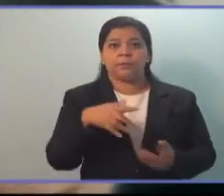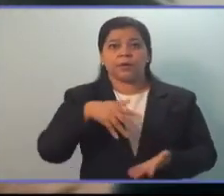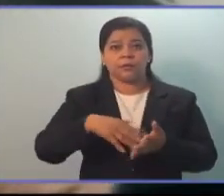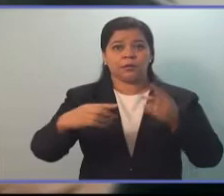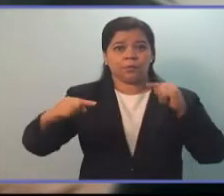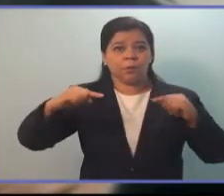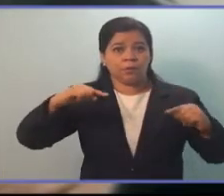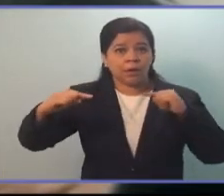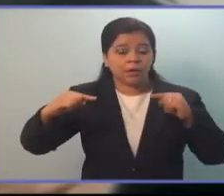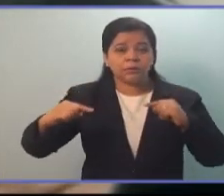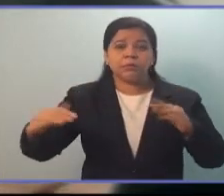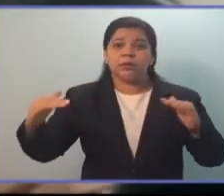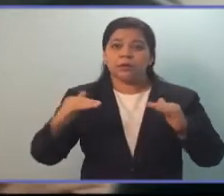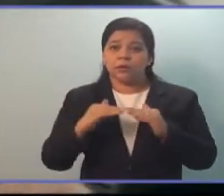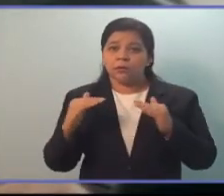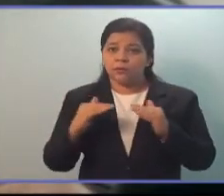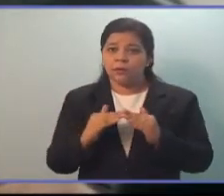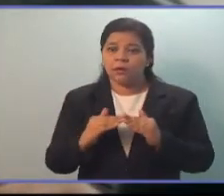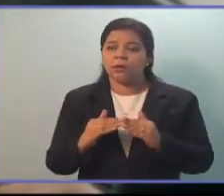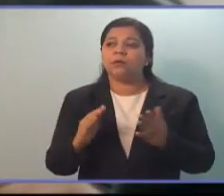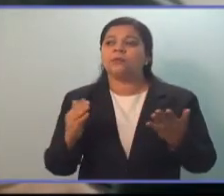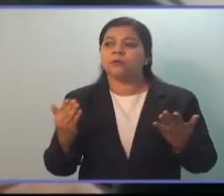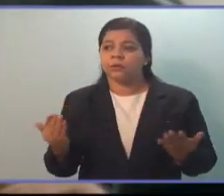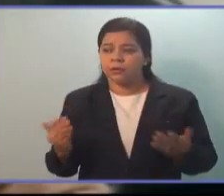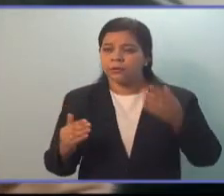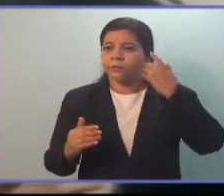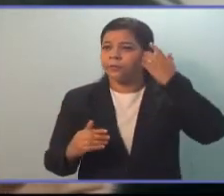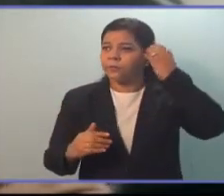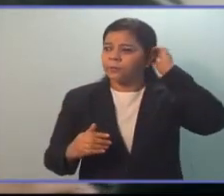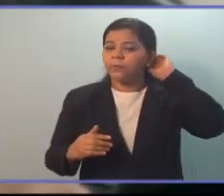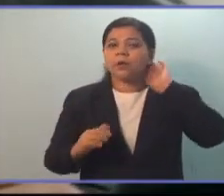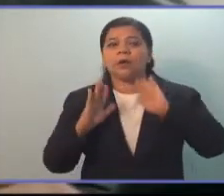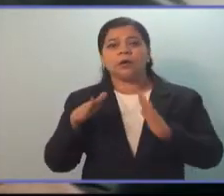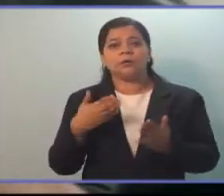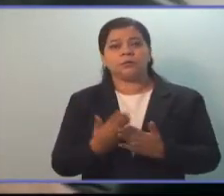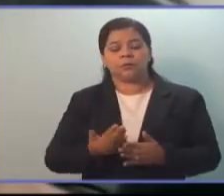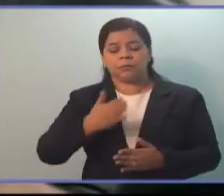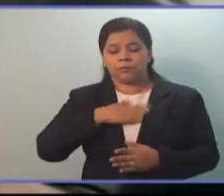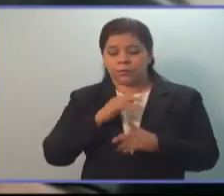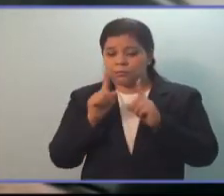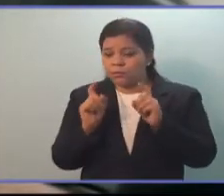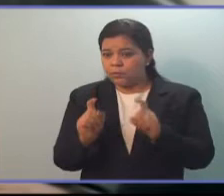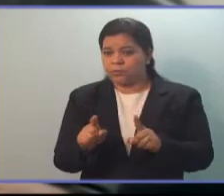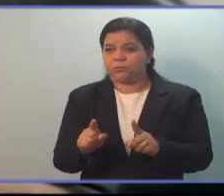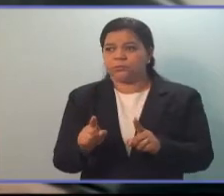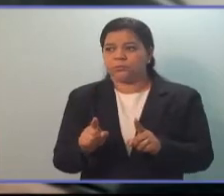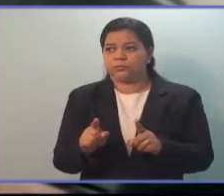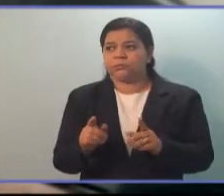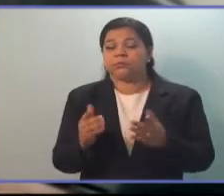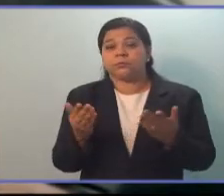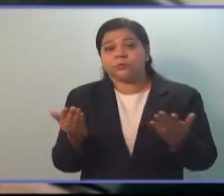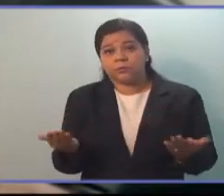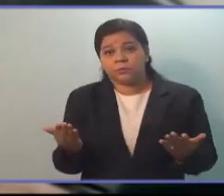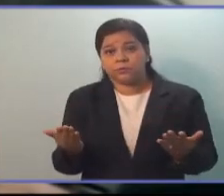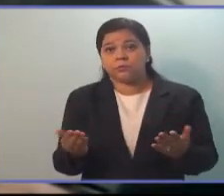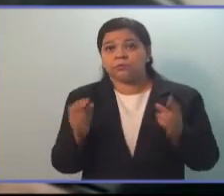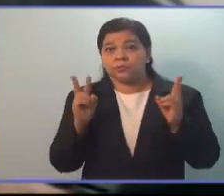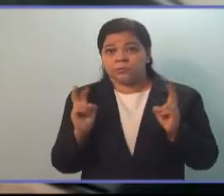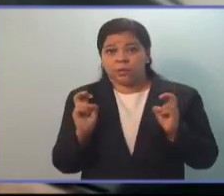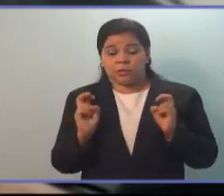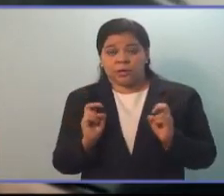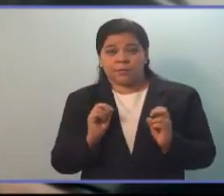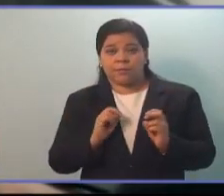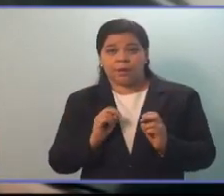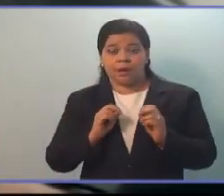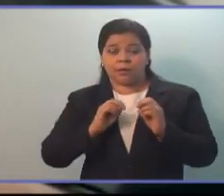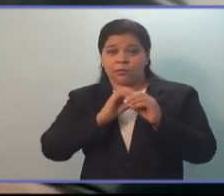de transparencia, que es donde va invocada mi pregunta. Con respecto a la transparencia, ya